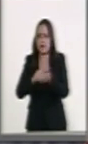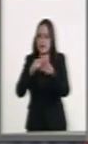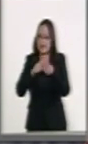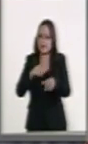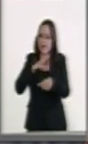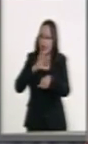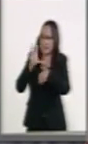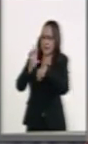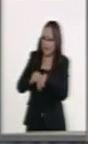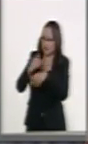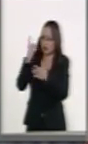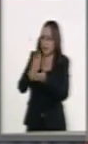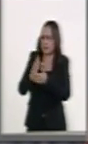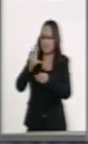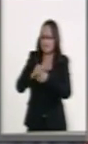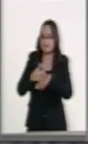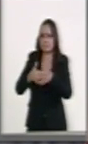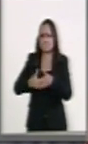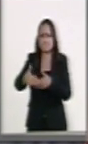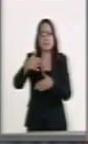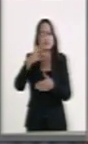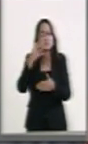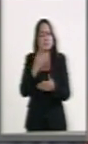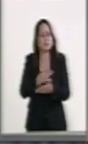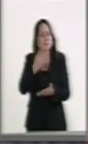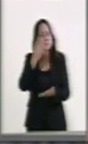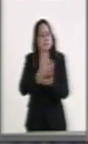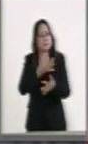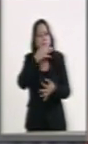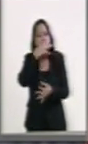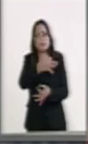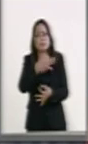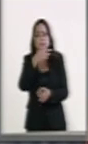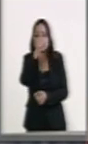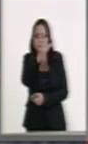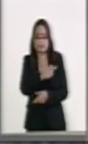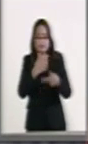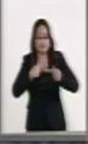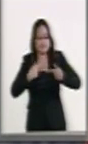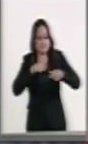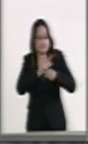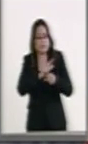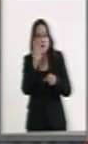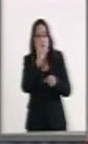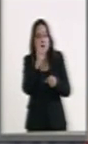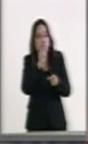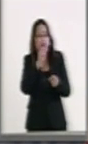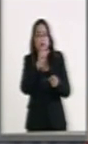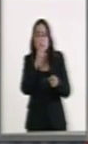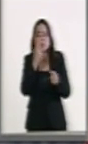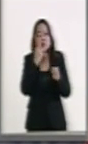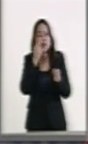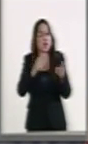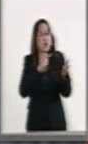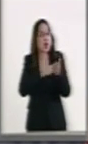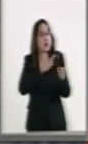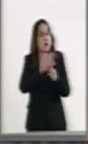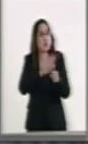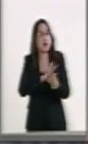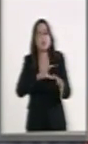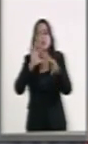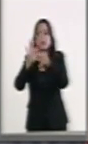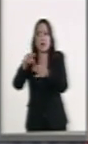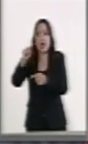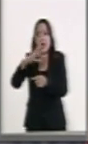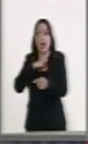licencia al encargo, solo decirle que en su persona, a donde vaya, se renueva la fe y la